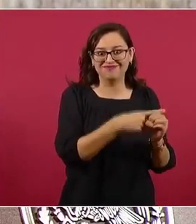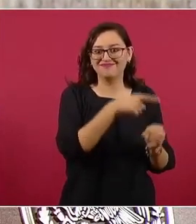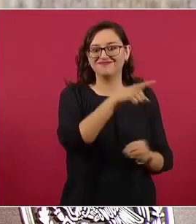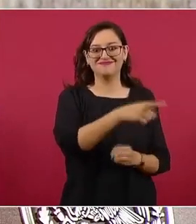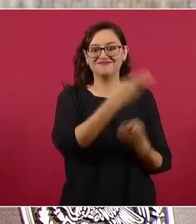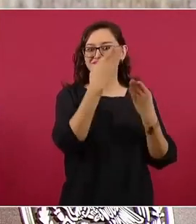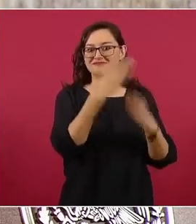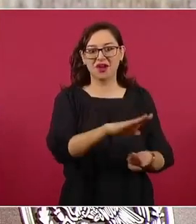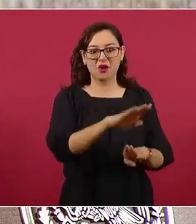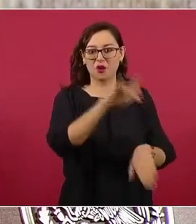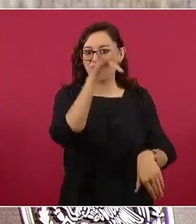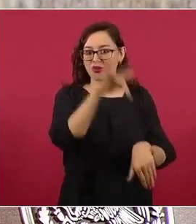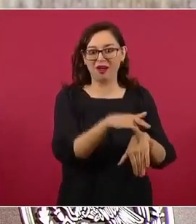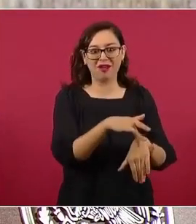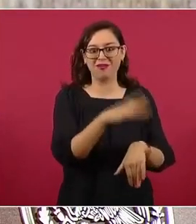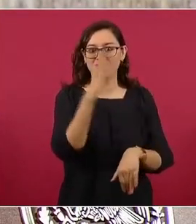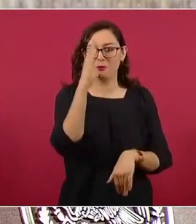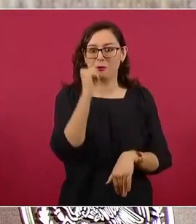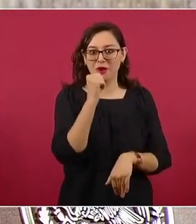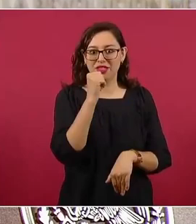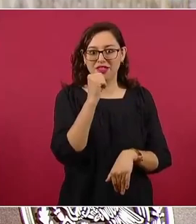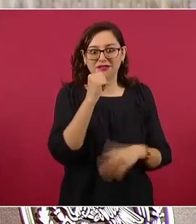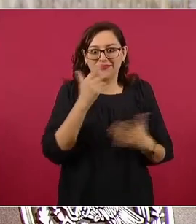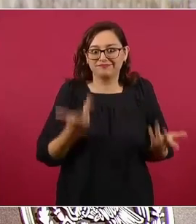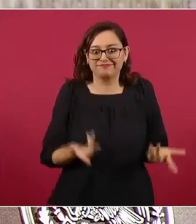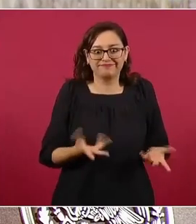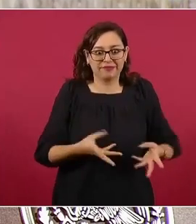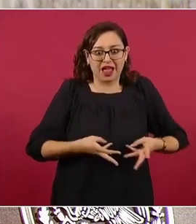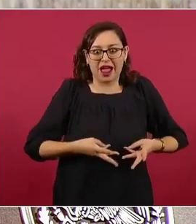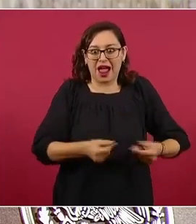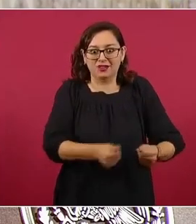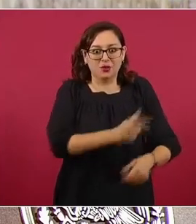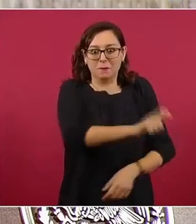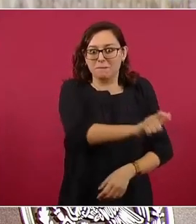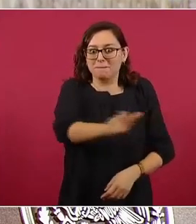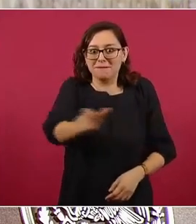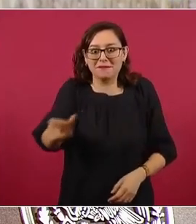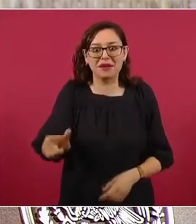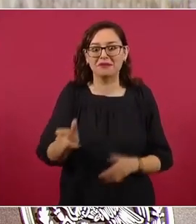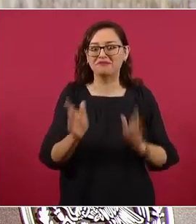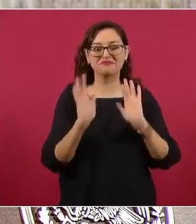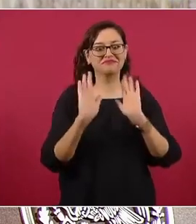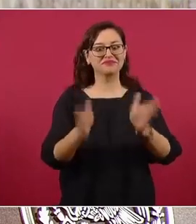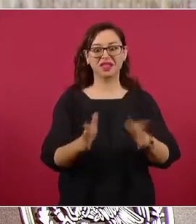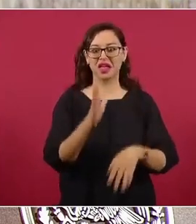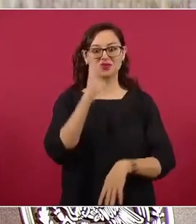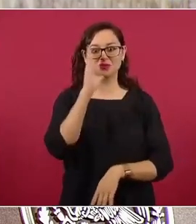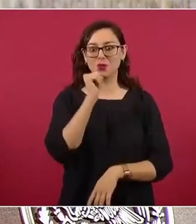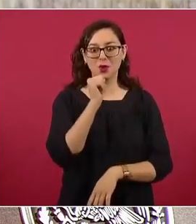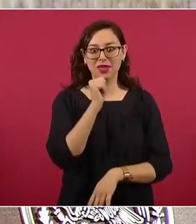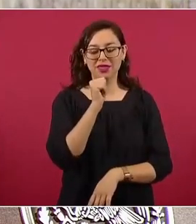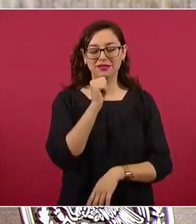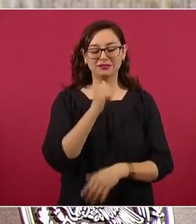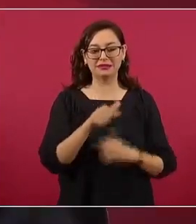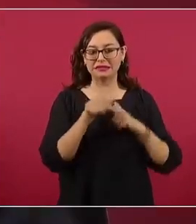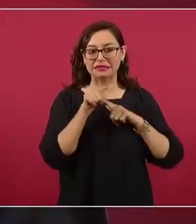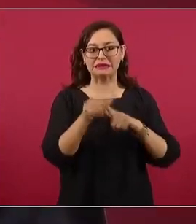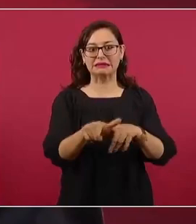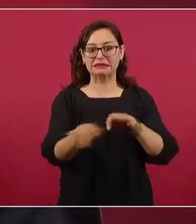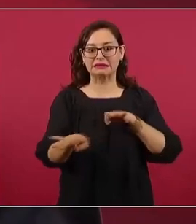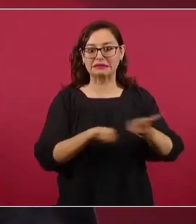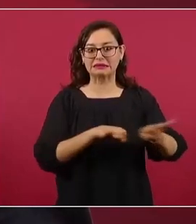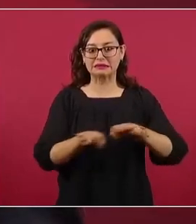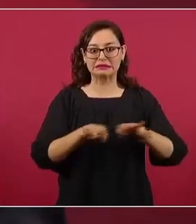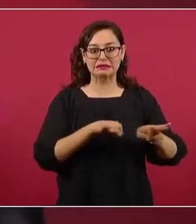Que necesitamos que estén funcionando, abiertas, aunque haya una denuncia penal contra la misma,